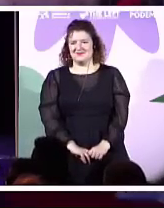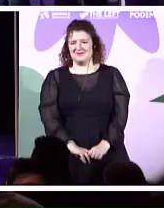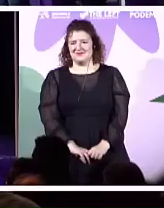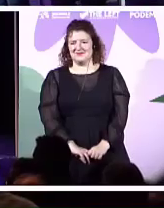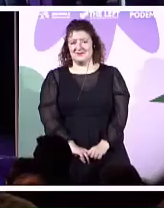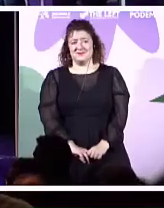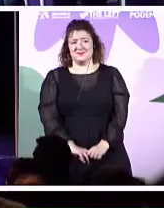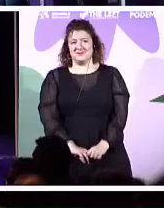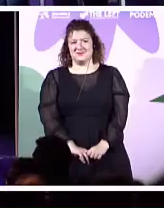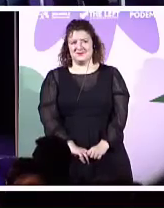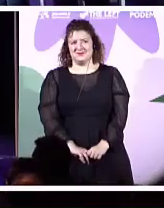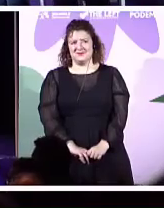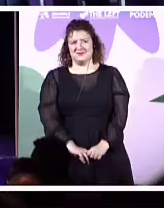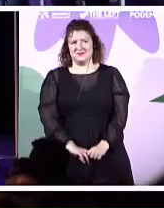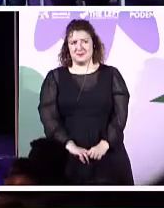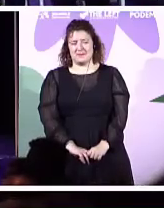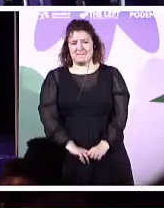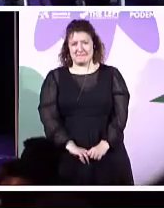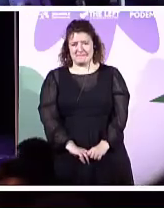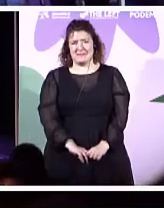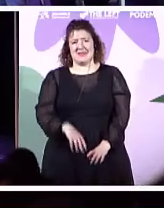Y por último compañeras